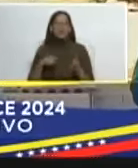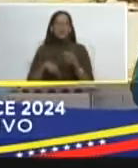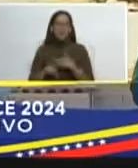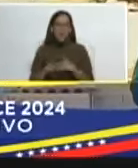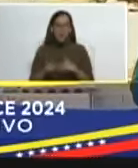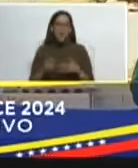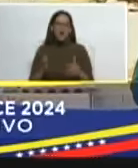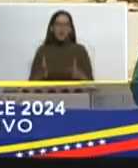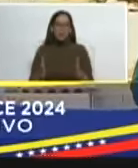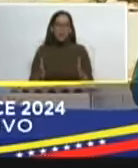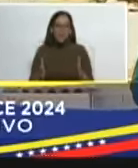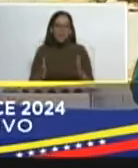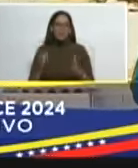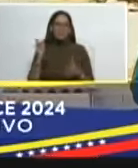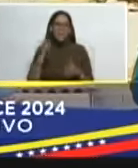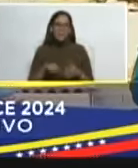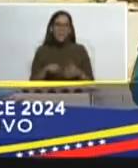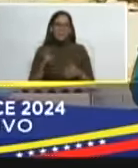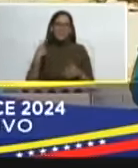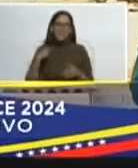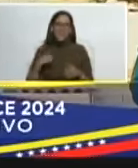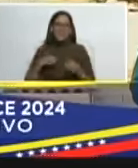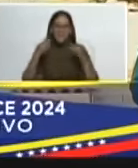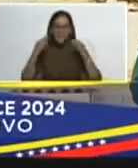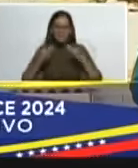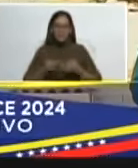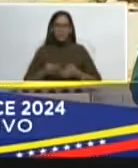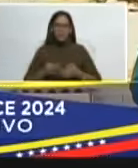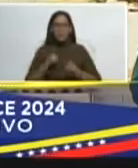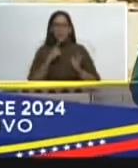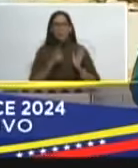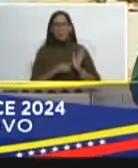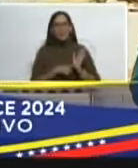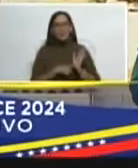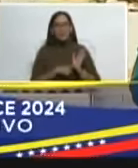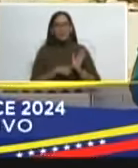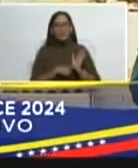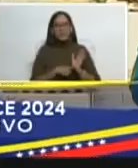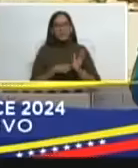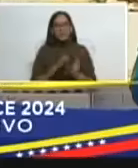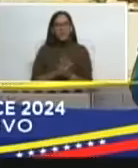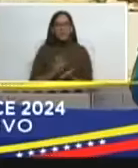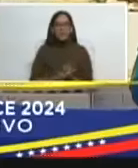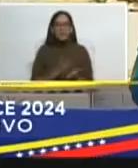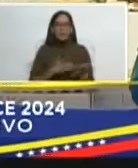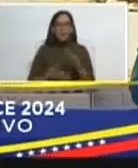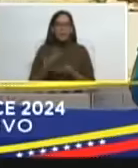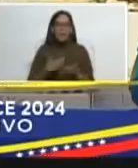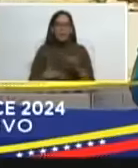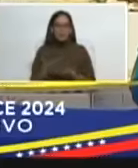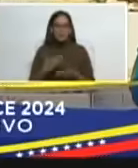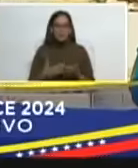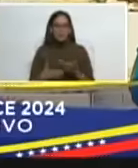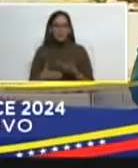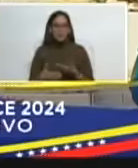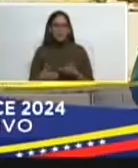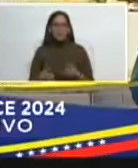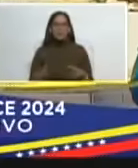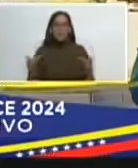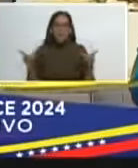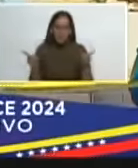a lograr también, tengan la seguridad absoluta. Estabilidad cambiaria, desaceleración de la